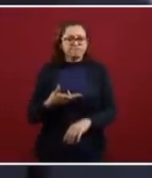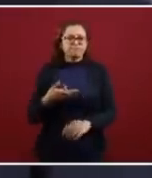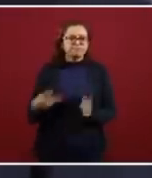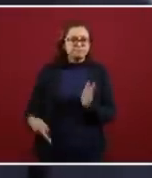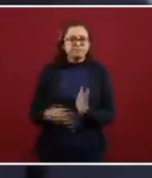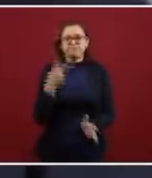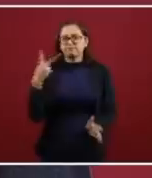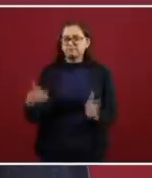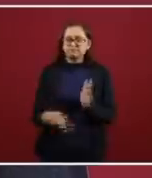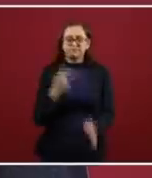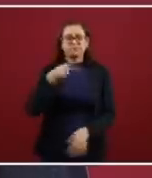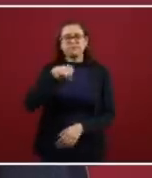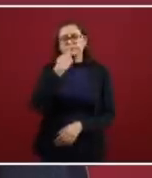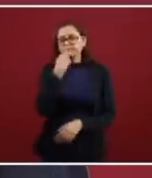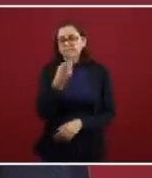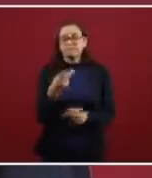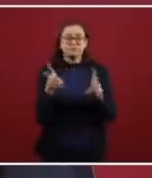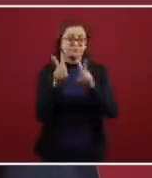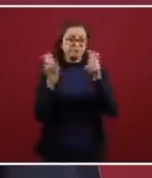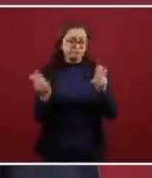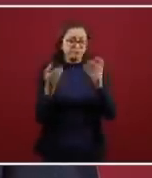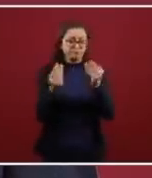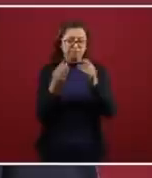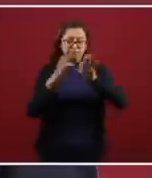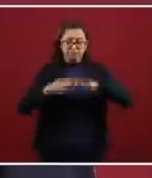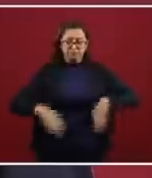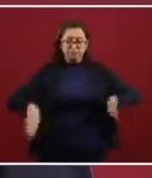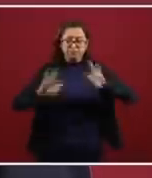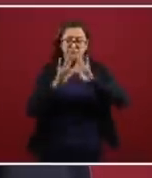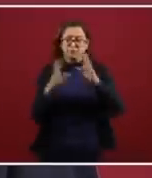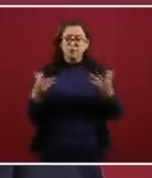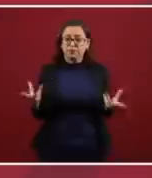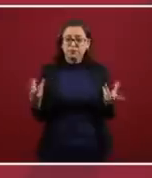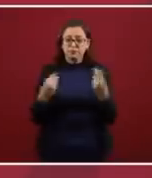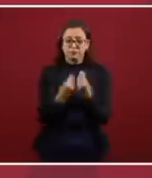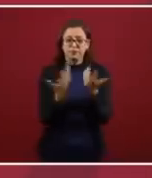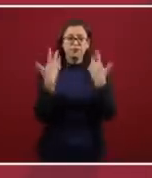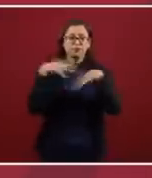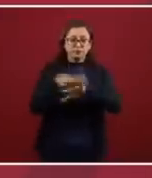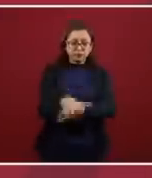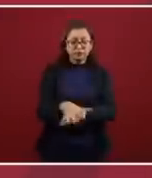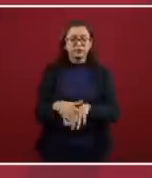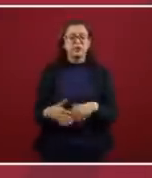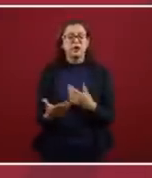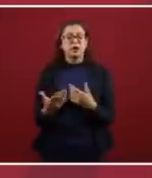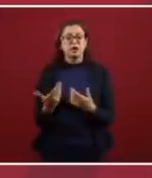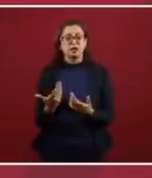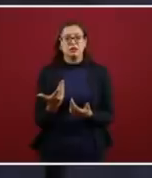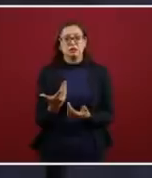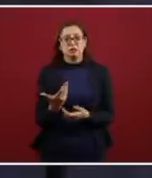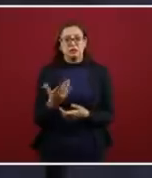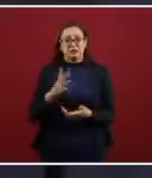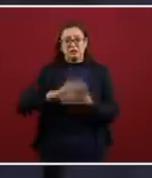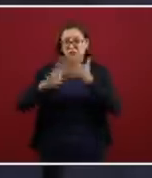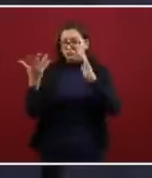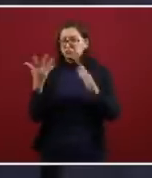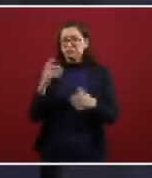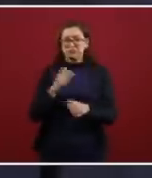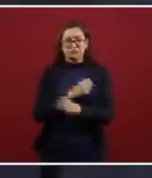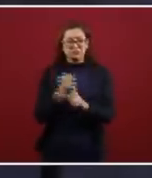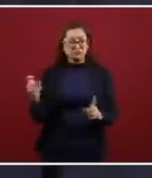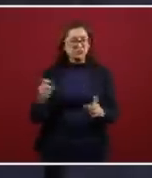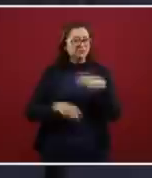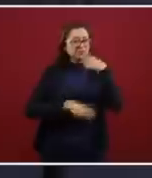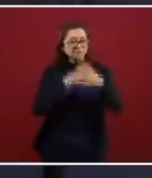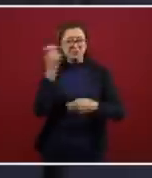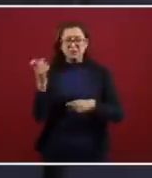es muy importante mantener la integración de la familia, evitar la violencia en las familias,